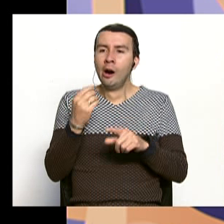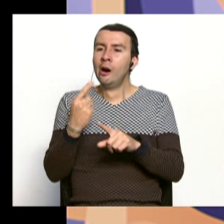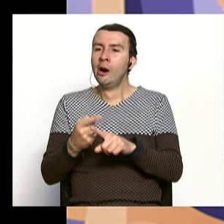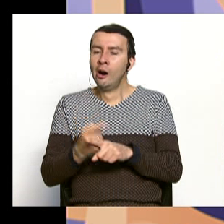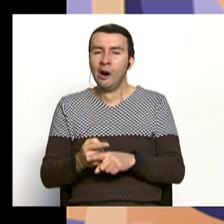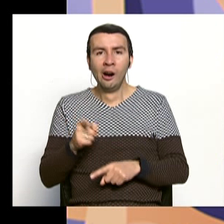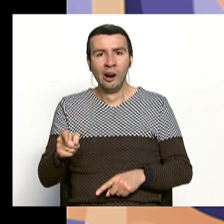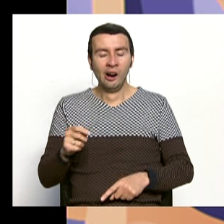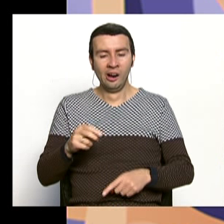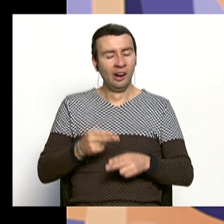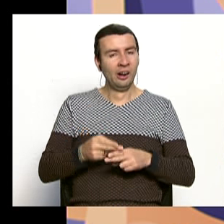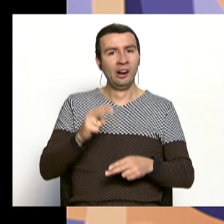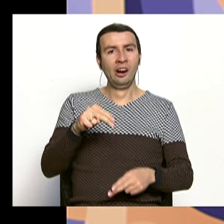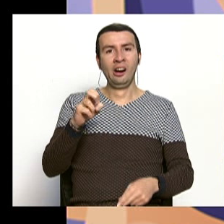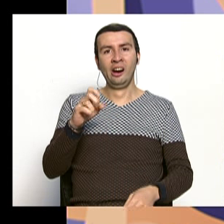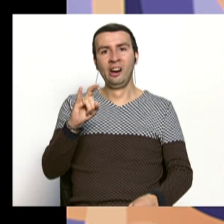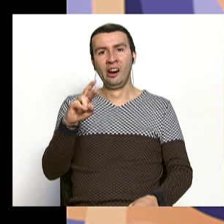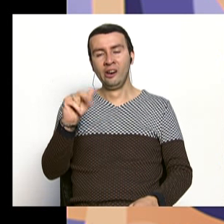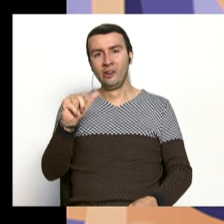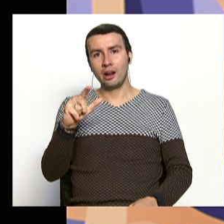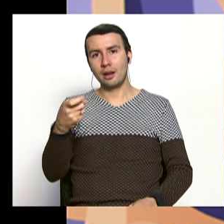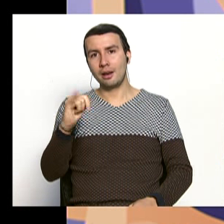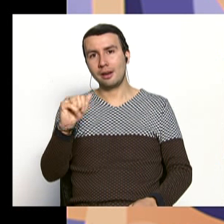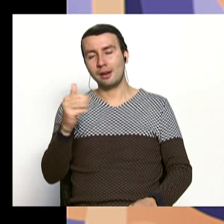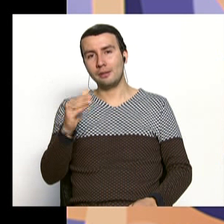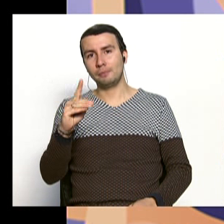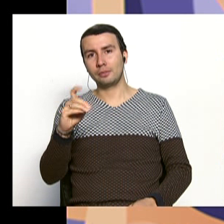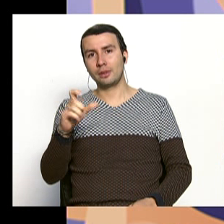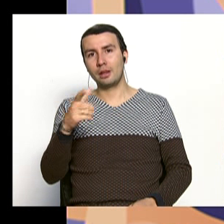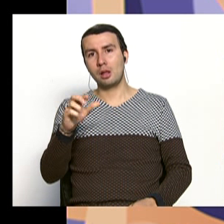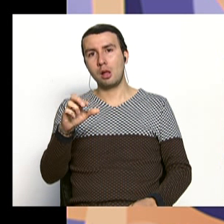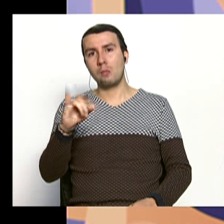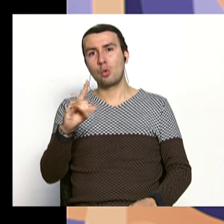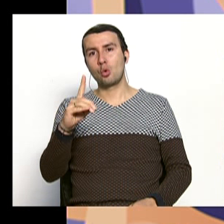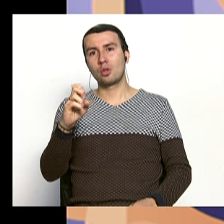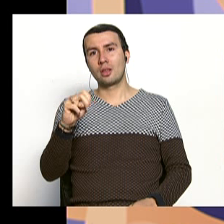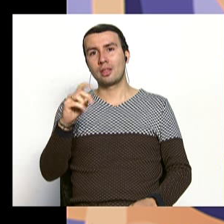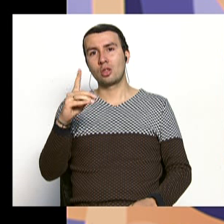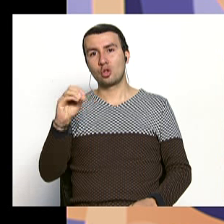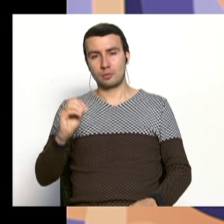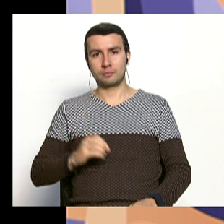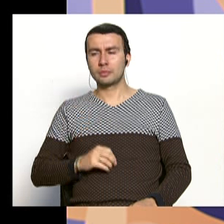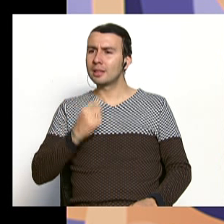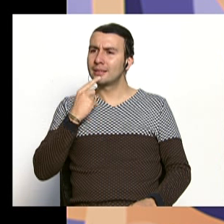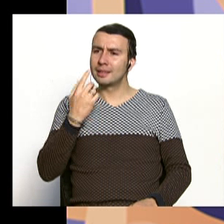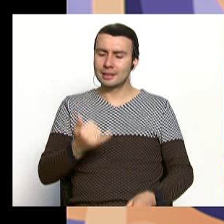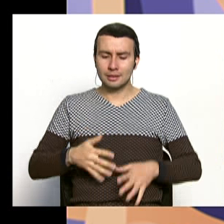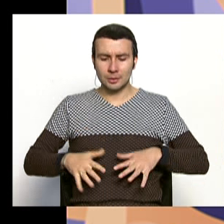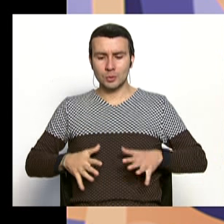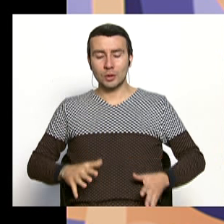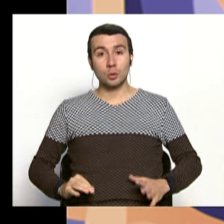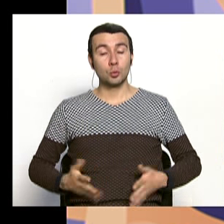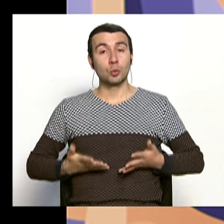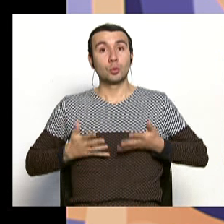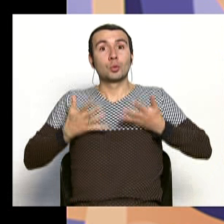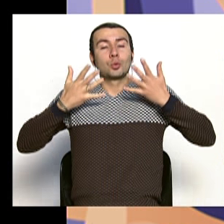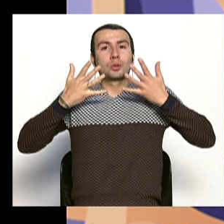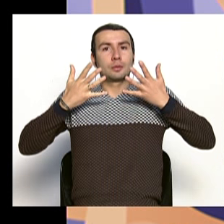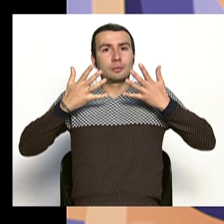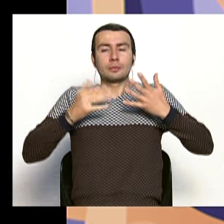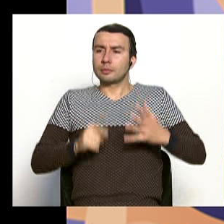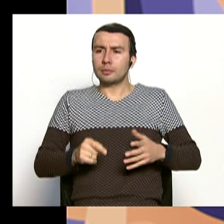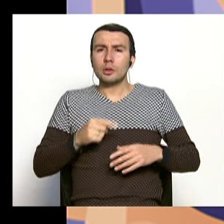neuralgia del pudendo que es un nervio que tradicionalmente se ha conocido como el nervio del placer y es el que brinda